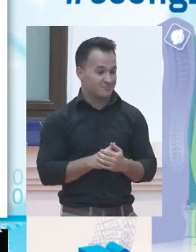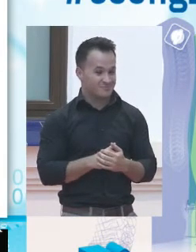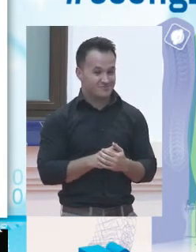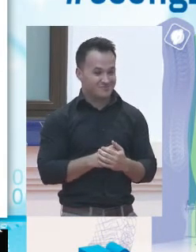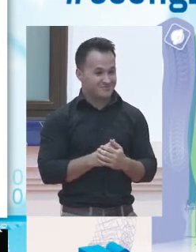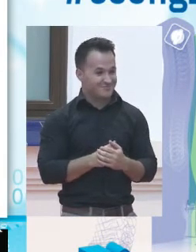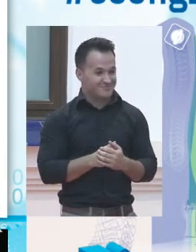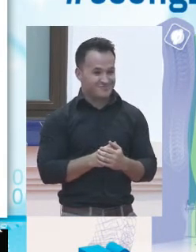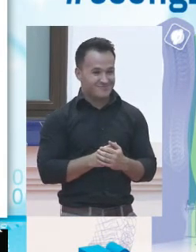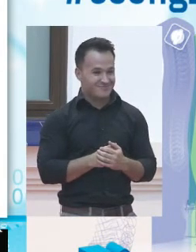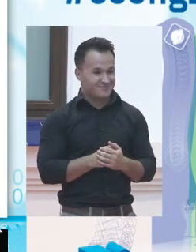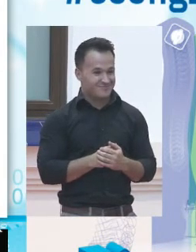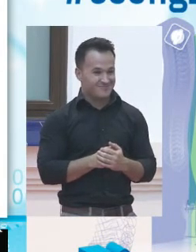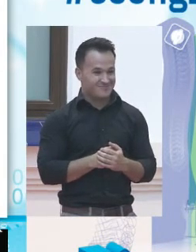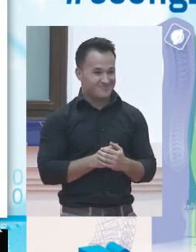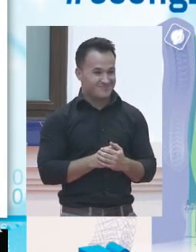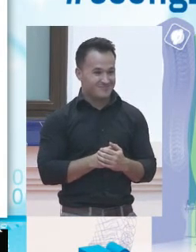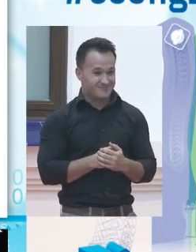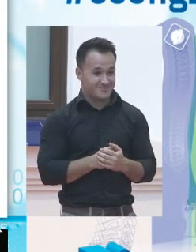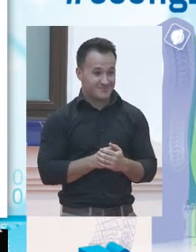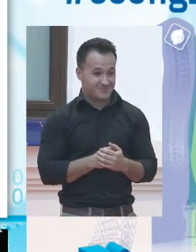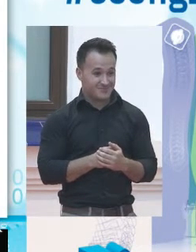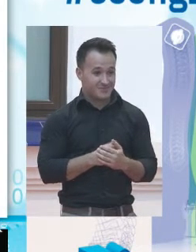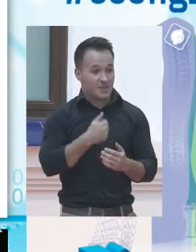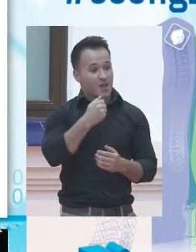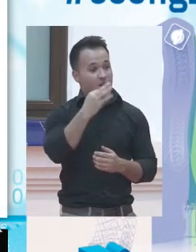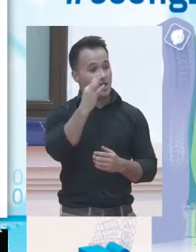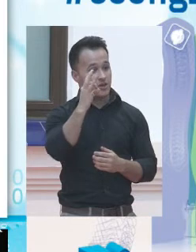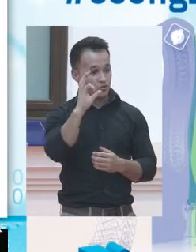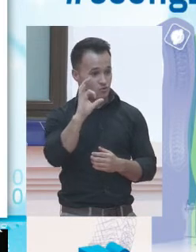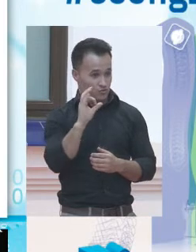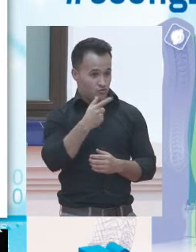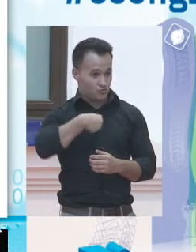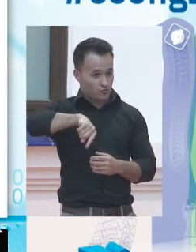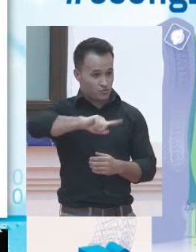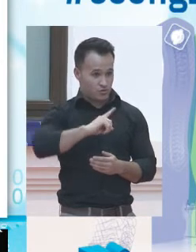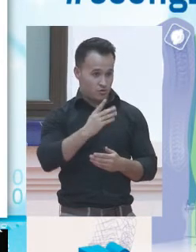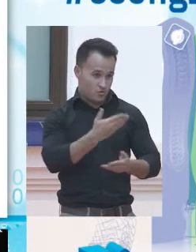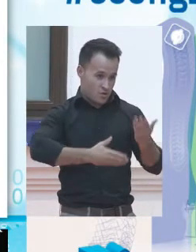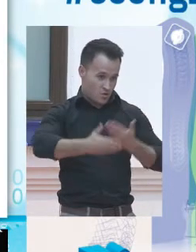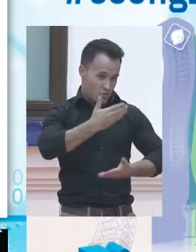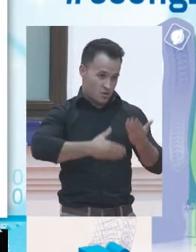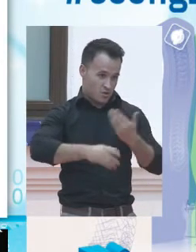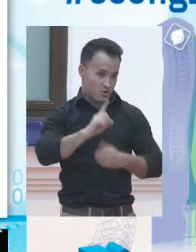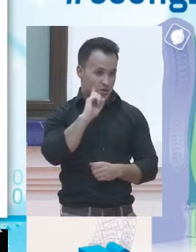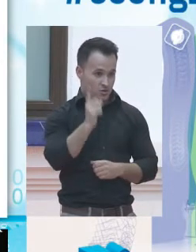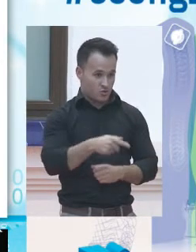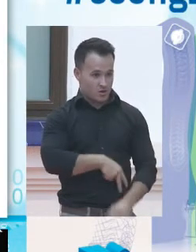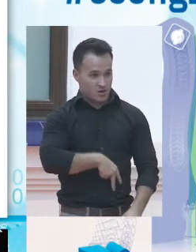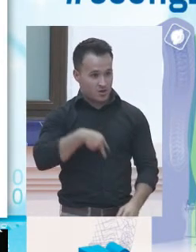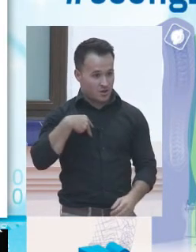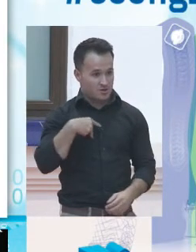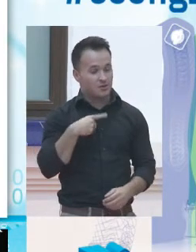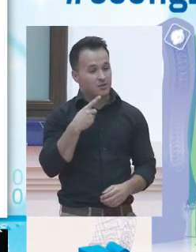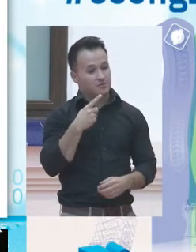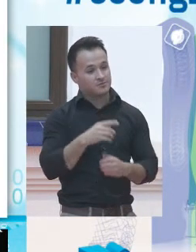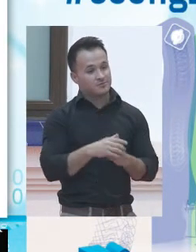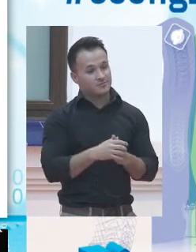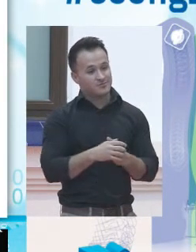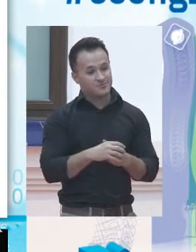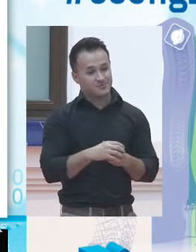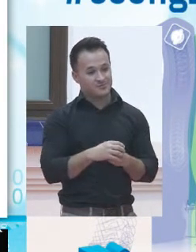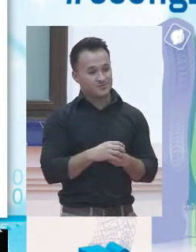Bueno, Atos, nosotros hemos contribuido mediante nuestro director general y nuestro foco dentro del grupo de trabajo europeo es el acuerdo a nivel de servicio y los temas